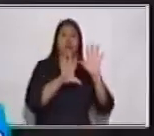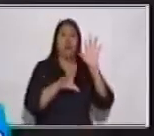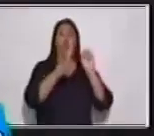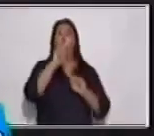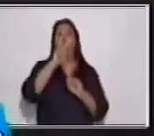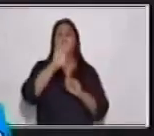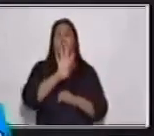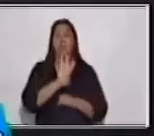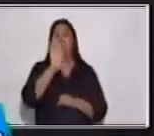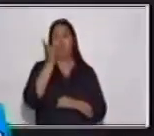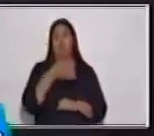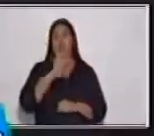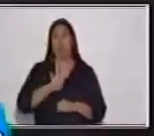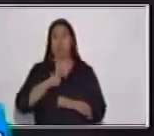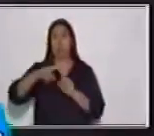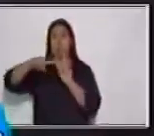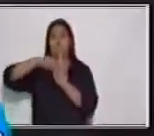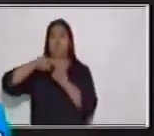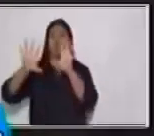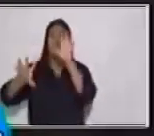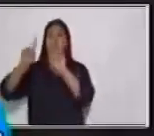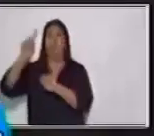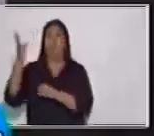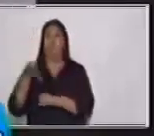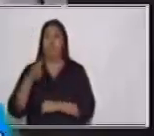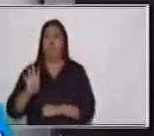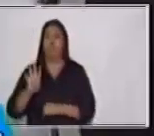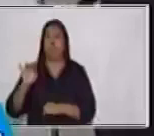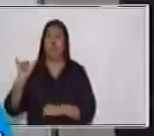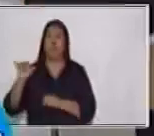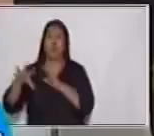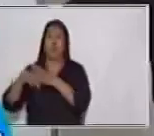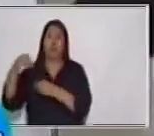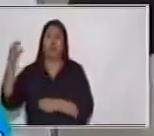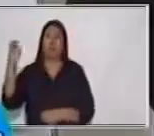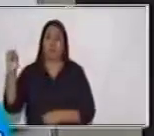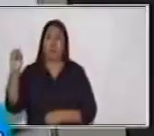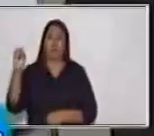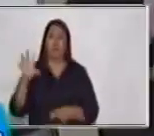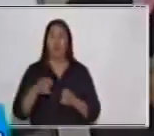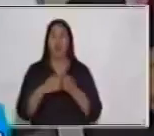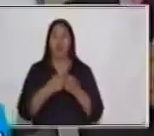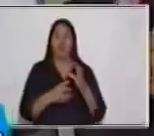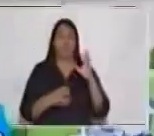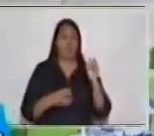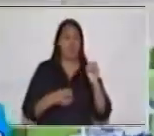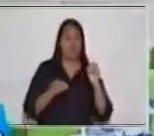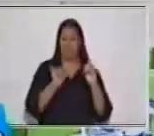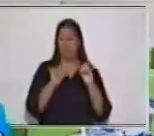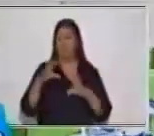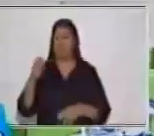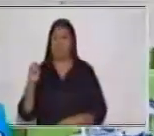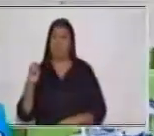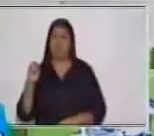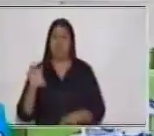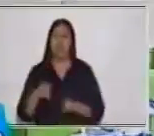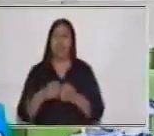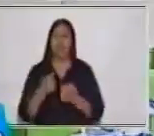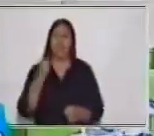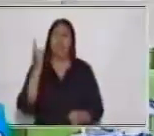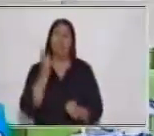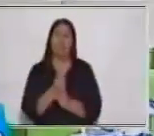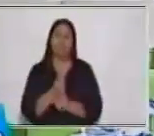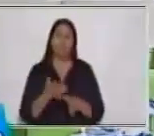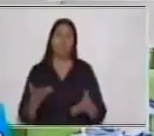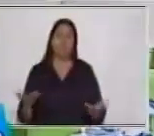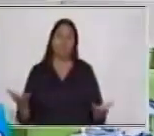es 0 igual a 0. La ecuación cumple. Al cumplir, hace ver y